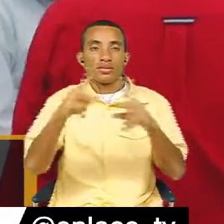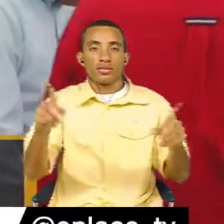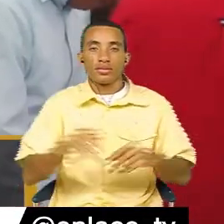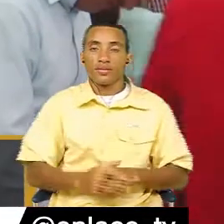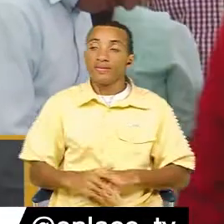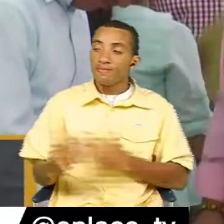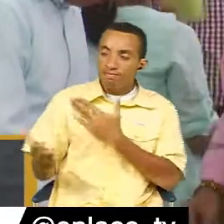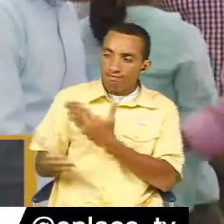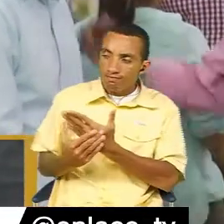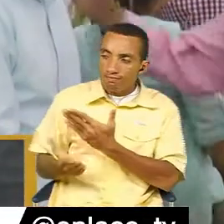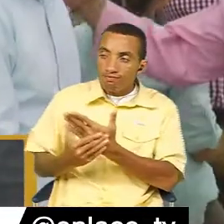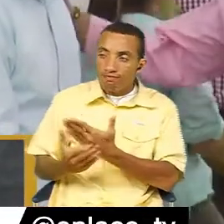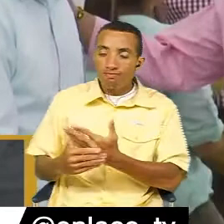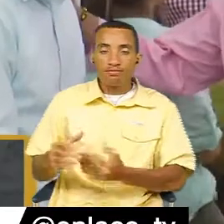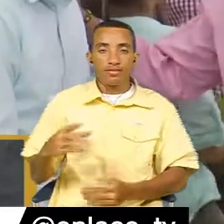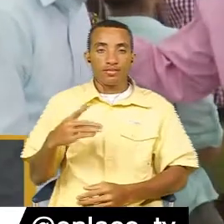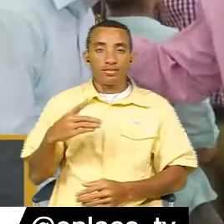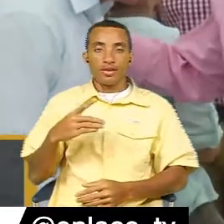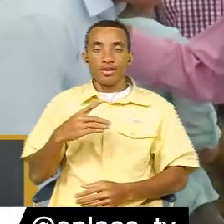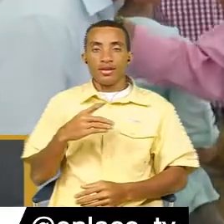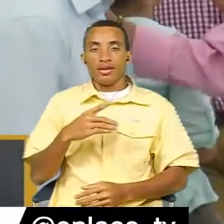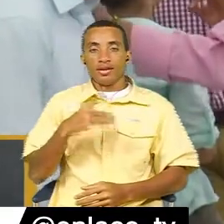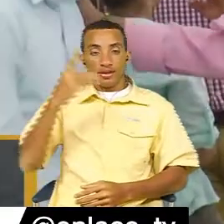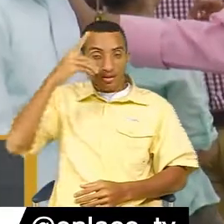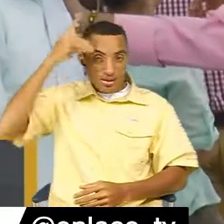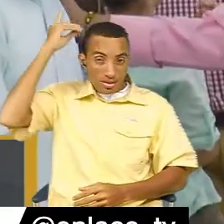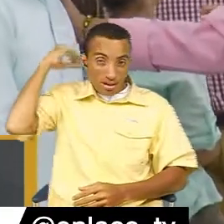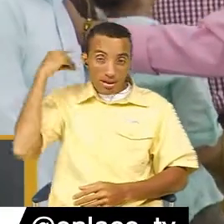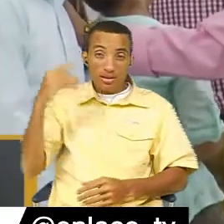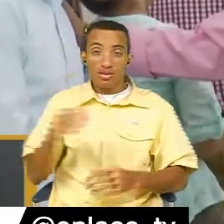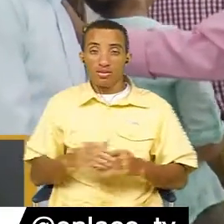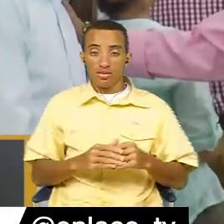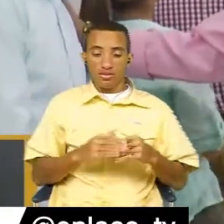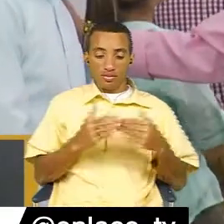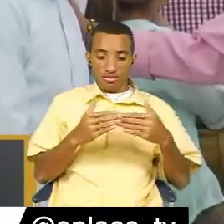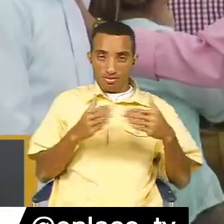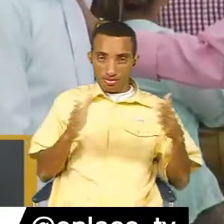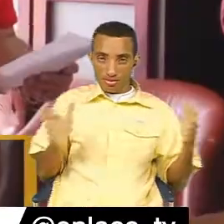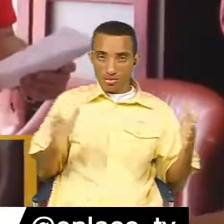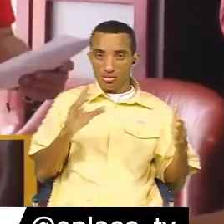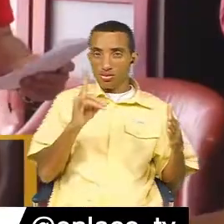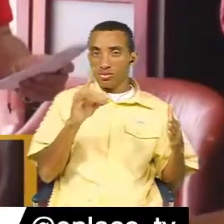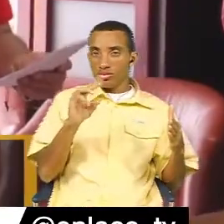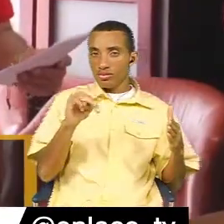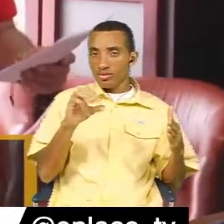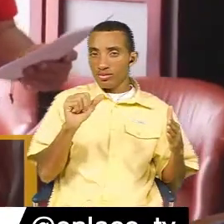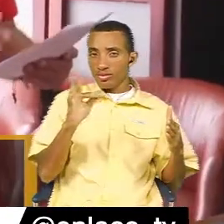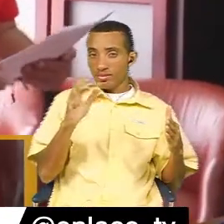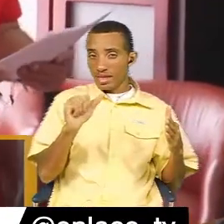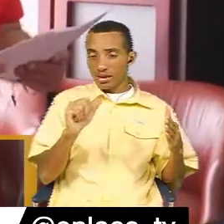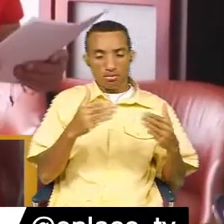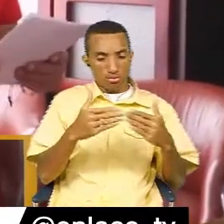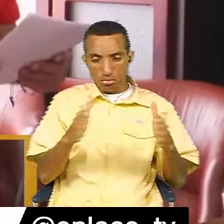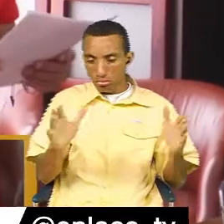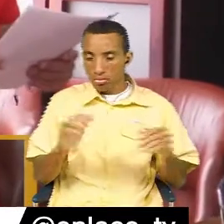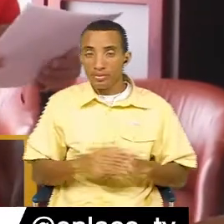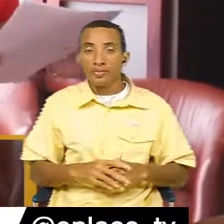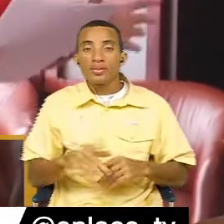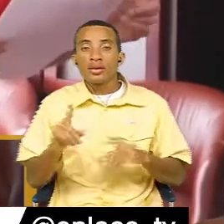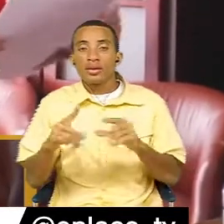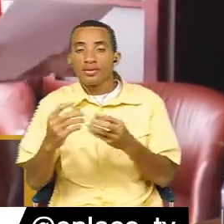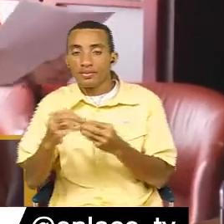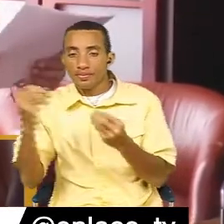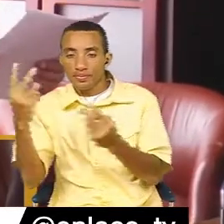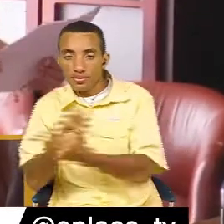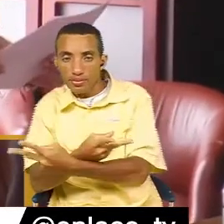el doctor de Darío, las puertas de la Humata están abiertas, estamos para servirle a la comunidad rural. En el Centro Regional de Atención a Víctimas, CRAIF,